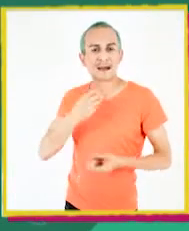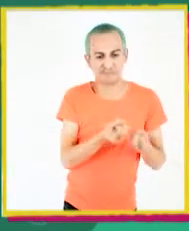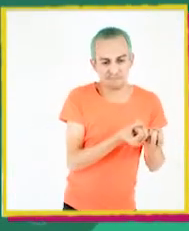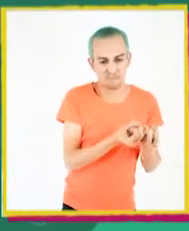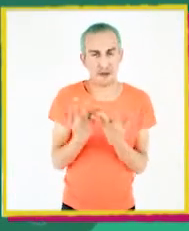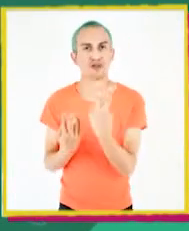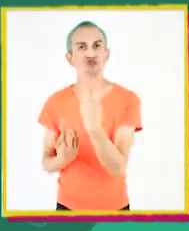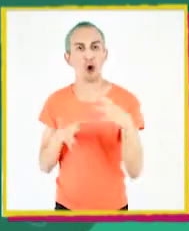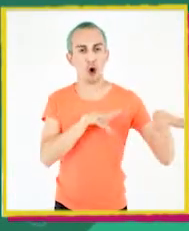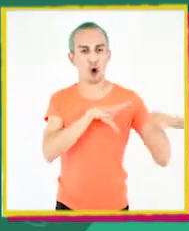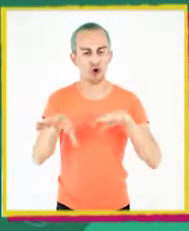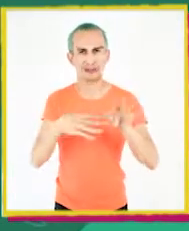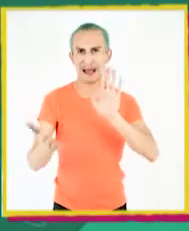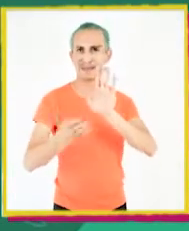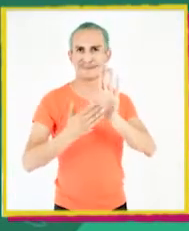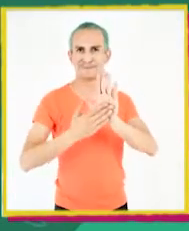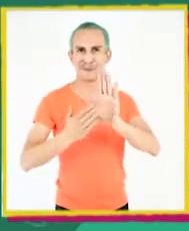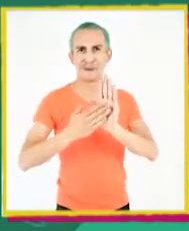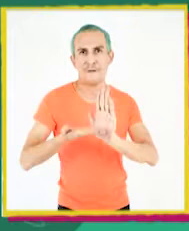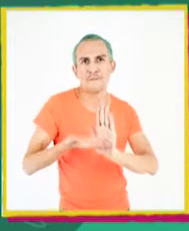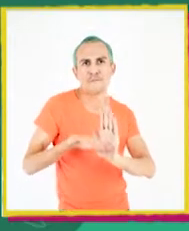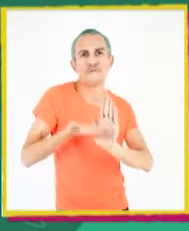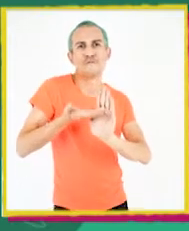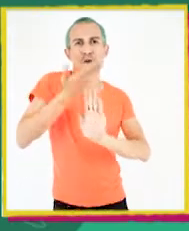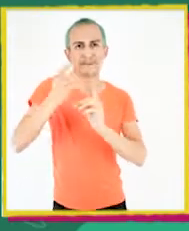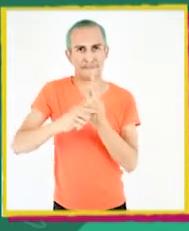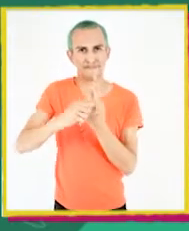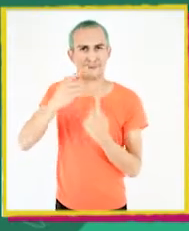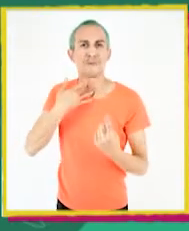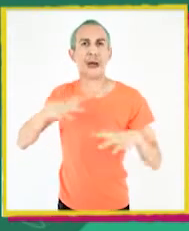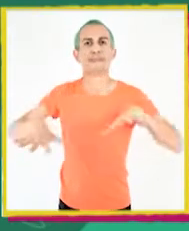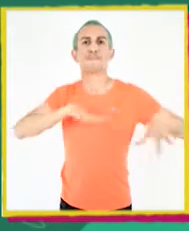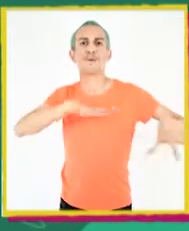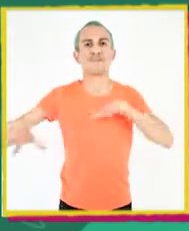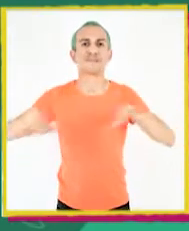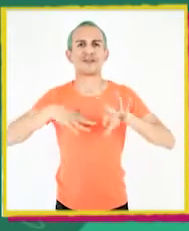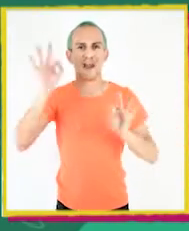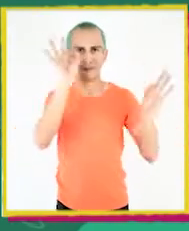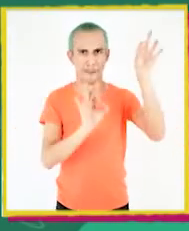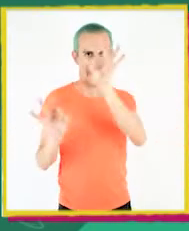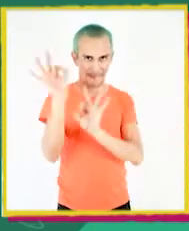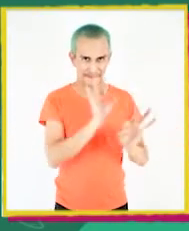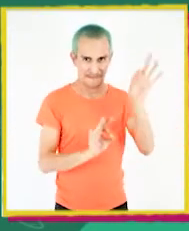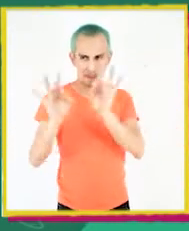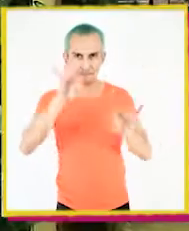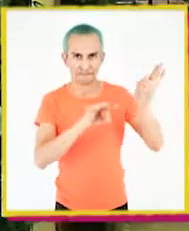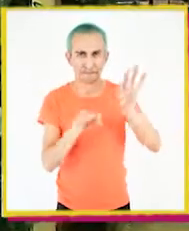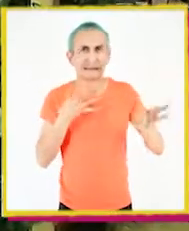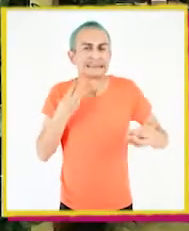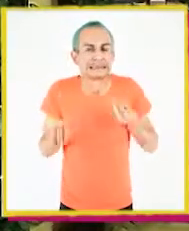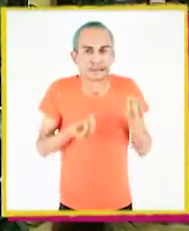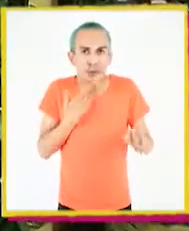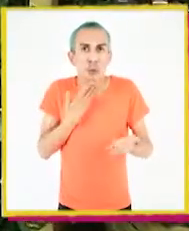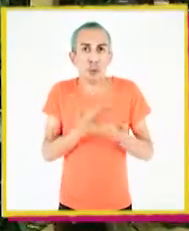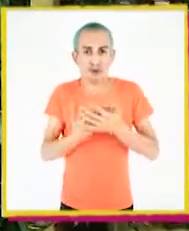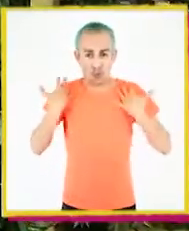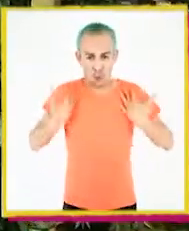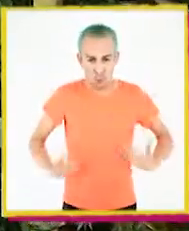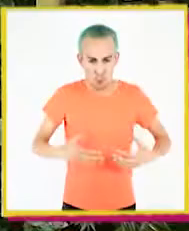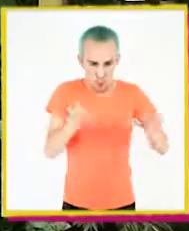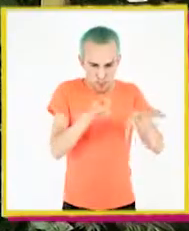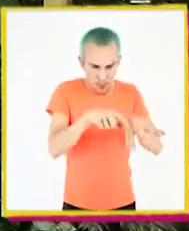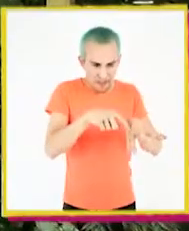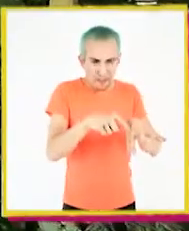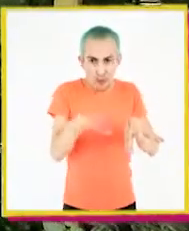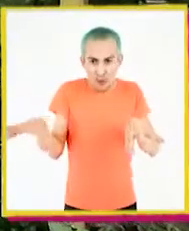transmite entre dos cuerpos y se manifiesta en un aumento de temperatura debido al movimiento de las partículas. O sea, cuando un